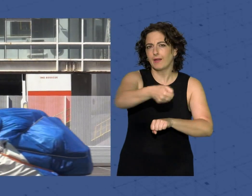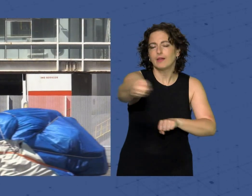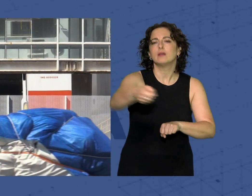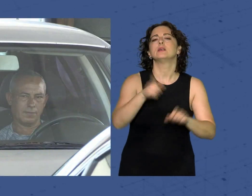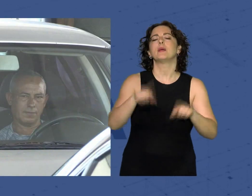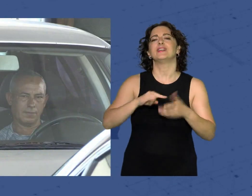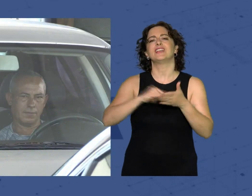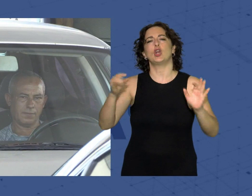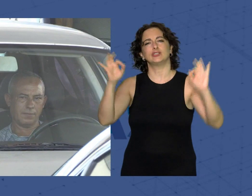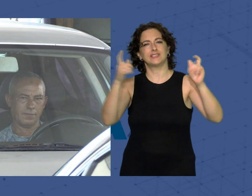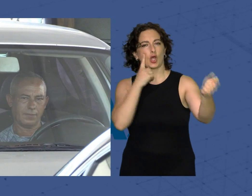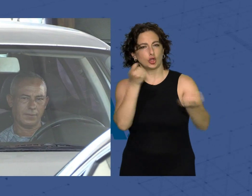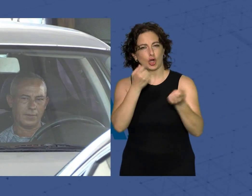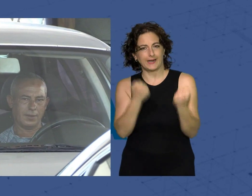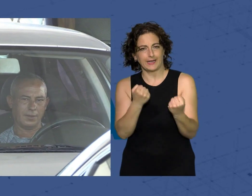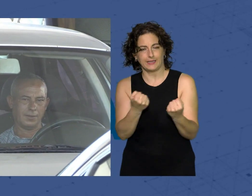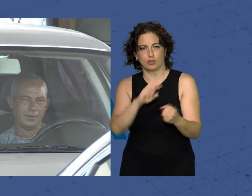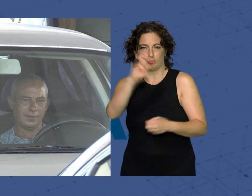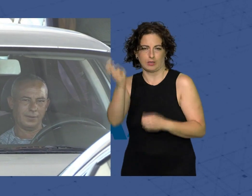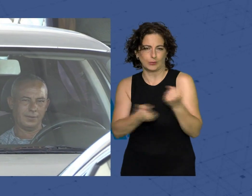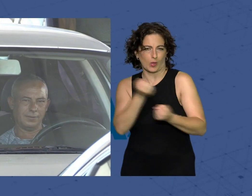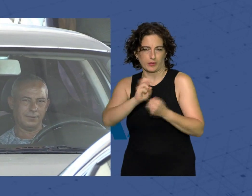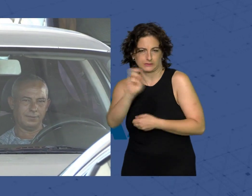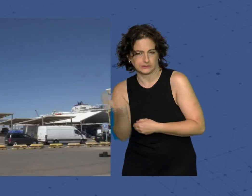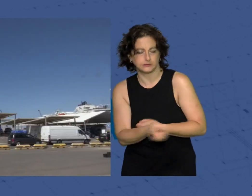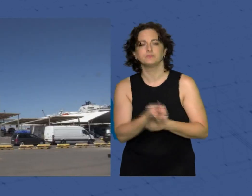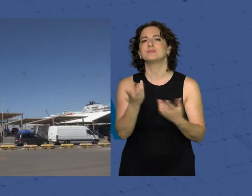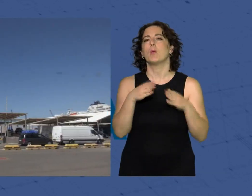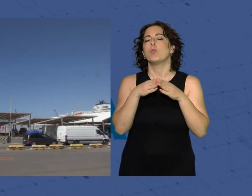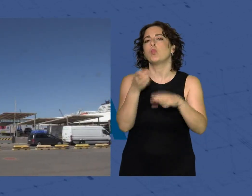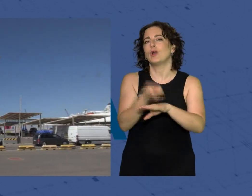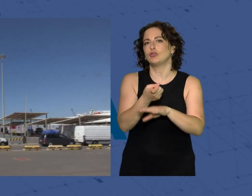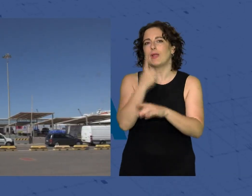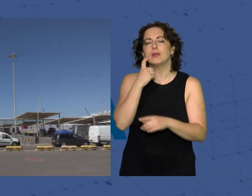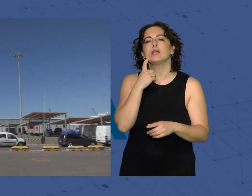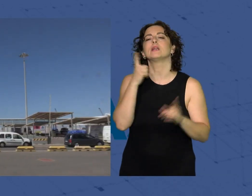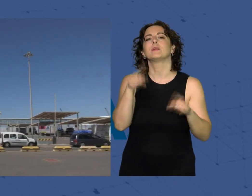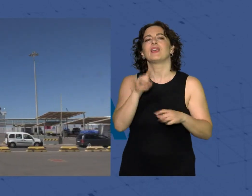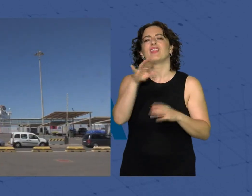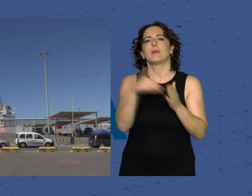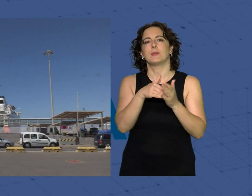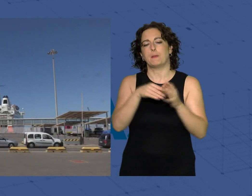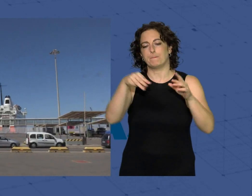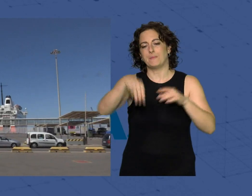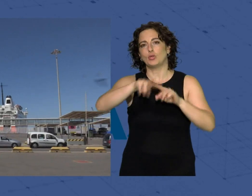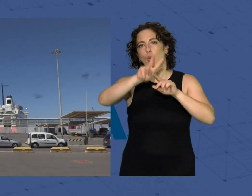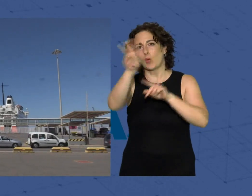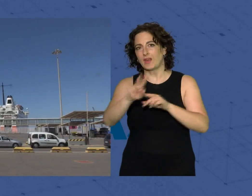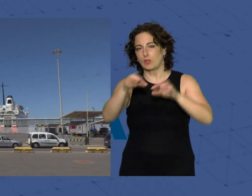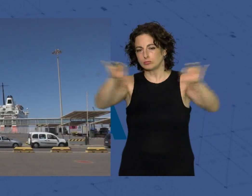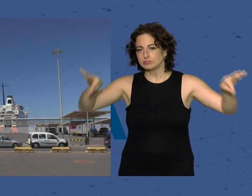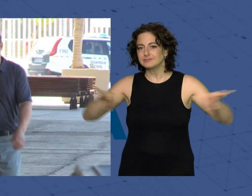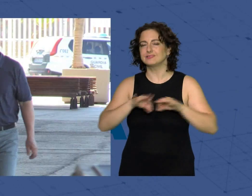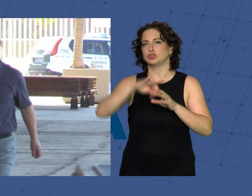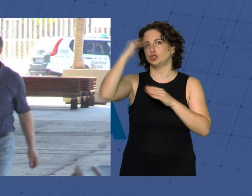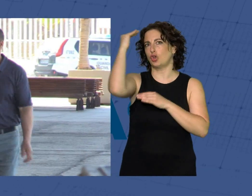tecnología para el control energético entre otras actuaciones el puerto de Almería va a ofrecer además cerca de 15.000 metros cuadrados de sombra gracias a las